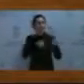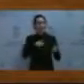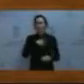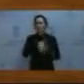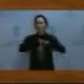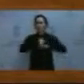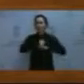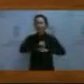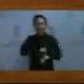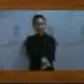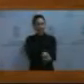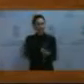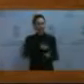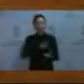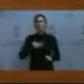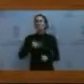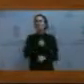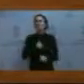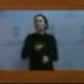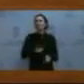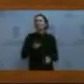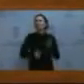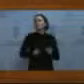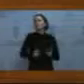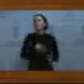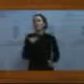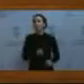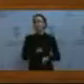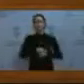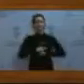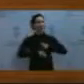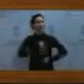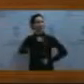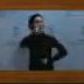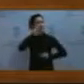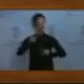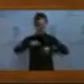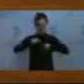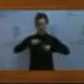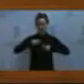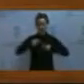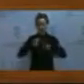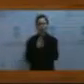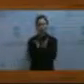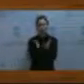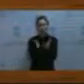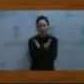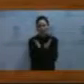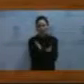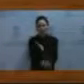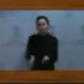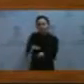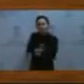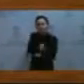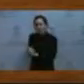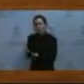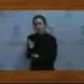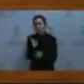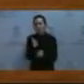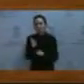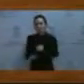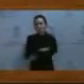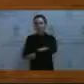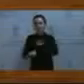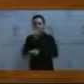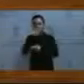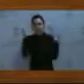tenga capacidad funcional o autoridad de ejercer su inspección de forma transversal sobre toda la Administración del Principado de Asturias y sobre aquellos